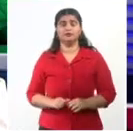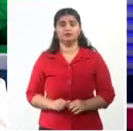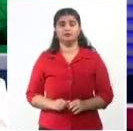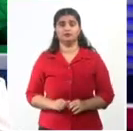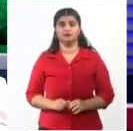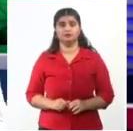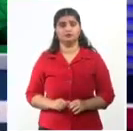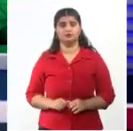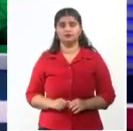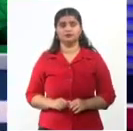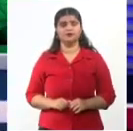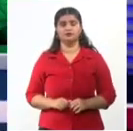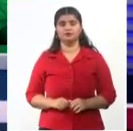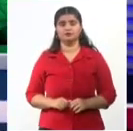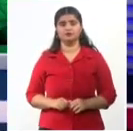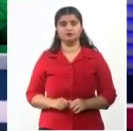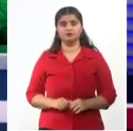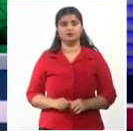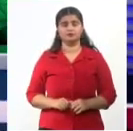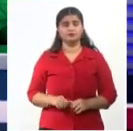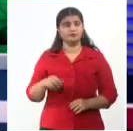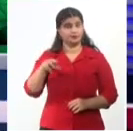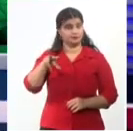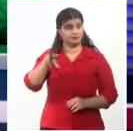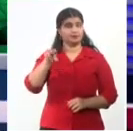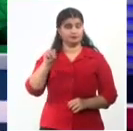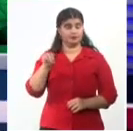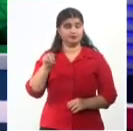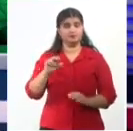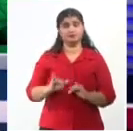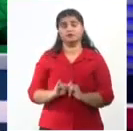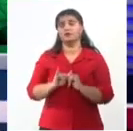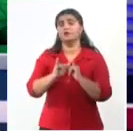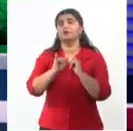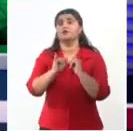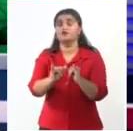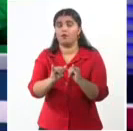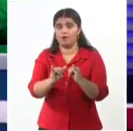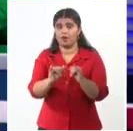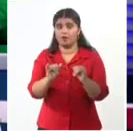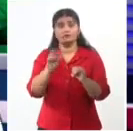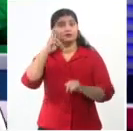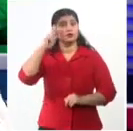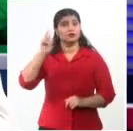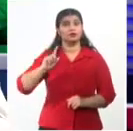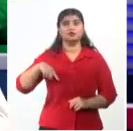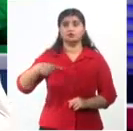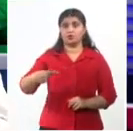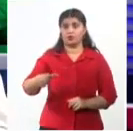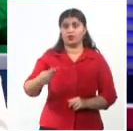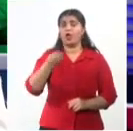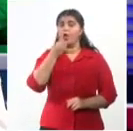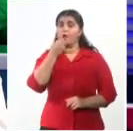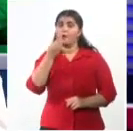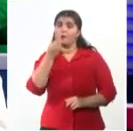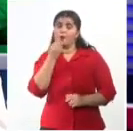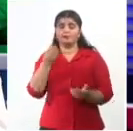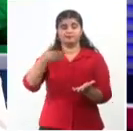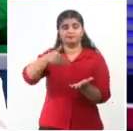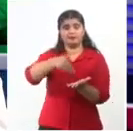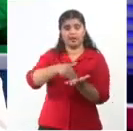me atrevo ni a decir una cifra, ni a decir más, porque usted puede todos los días entrar a alguno de los